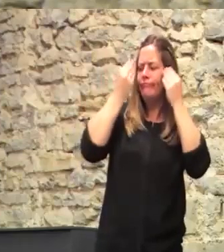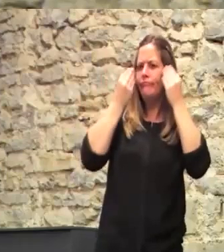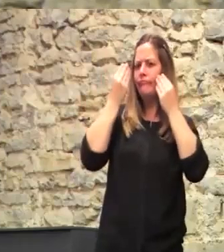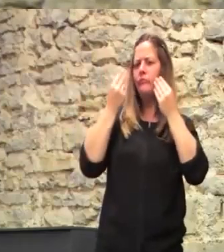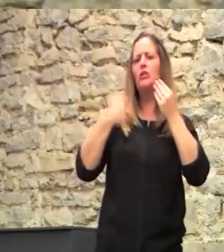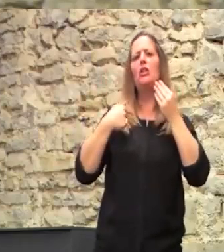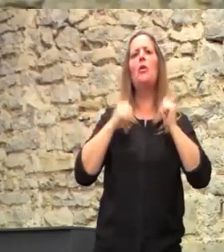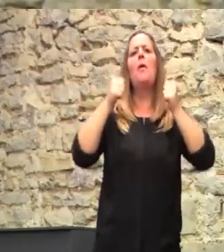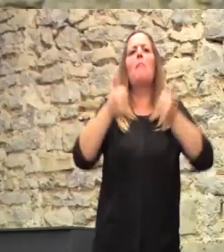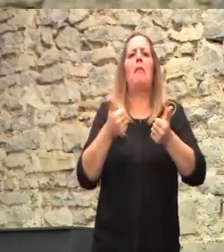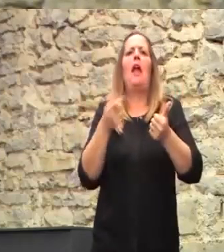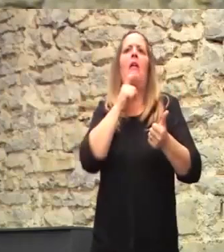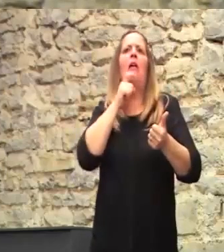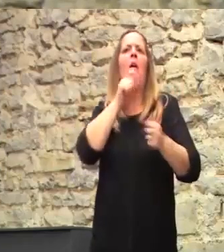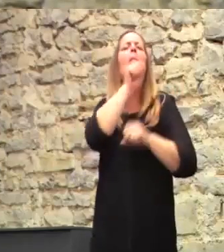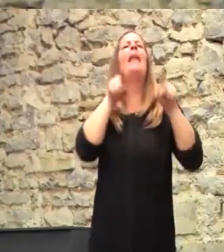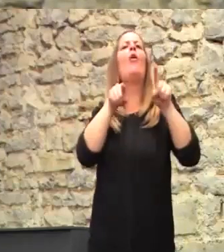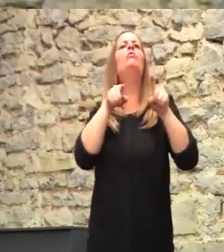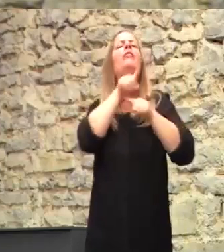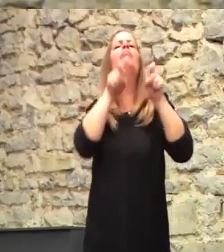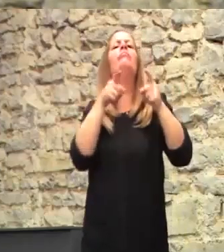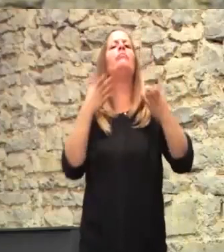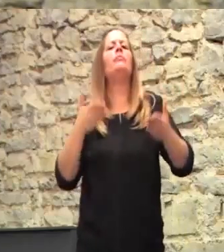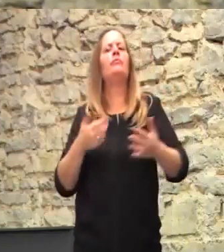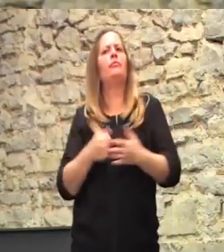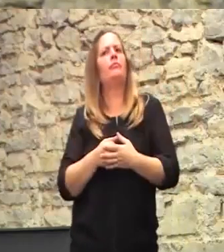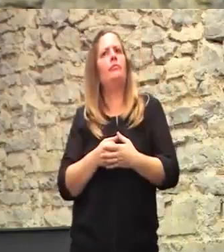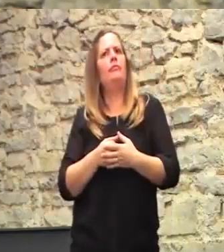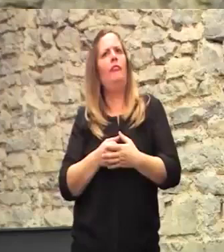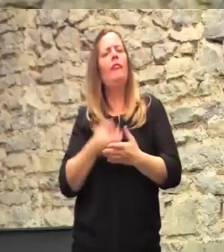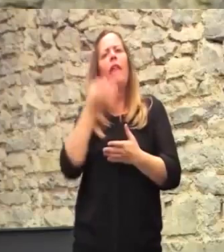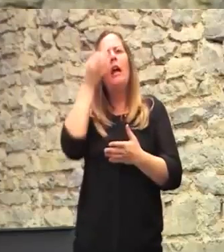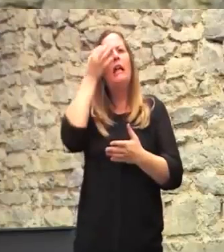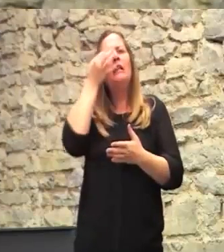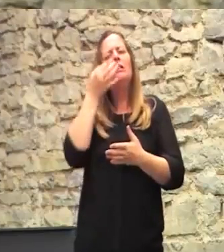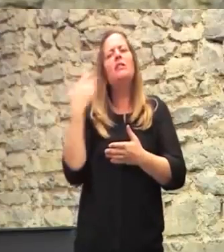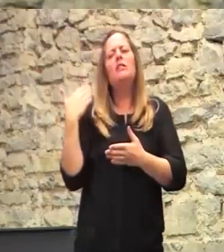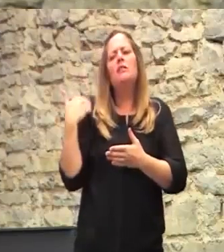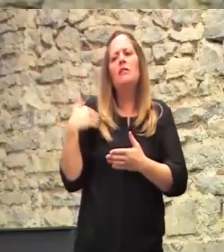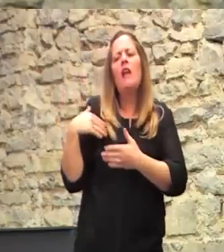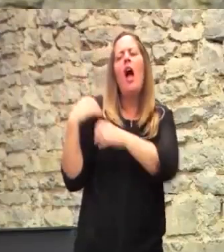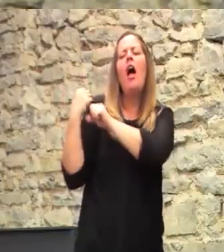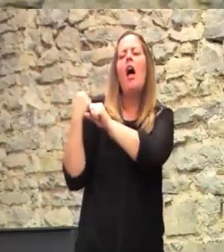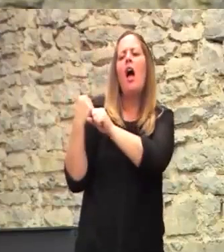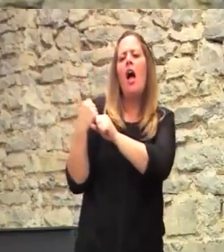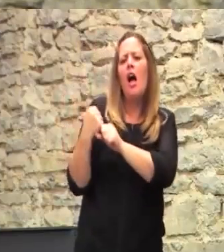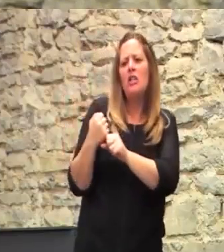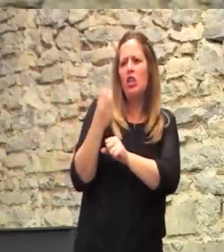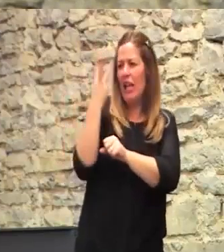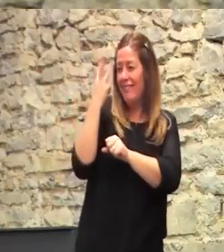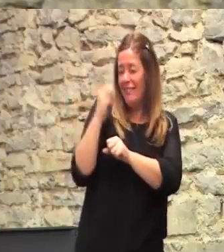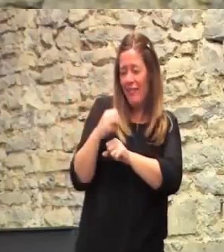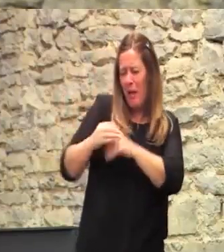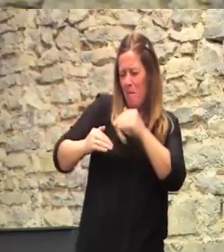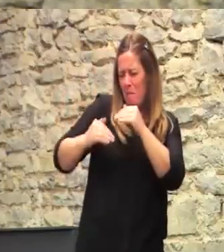con la que quiero comenzar es porque si hace tantos años y mucho más de 30 lo mejor que